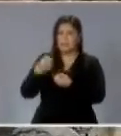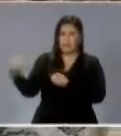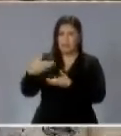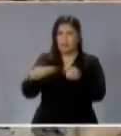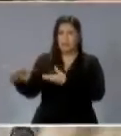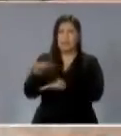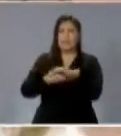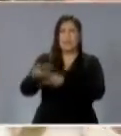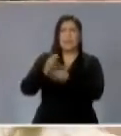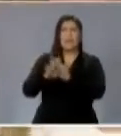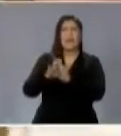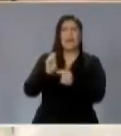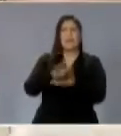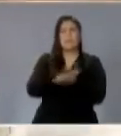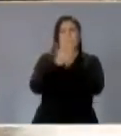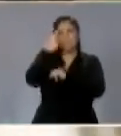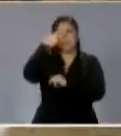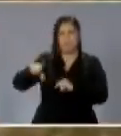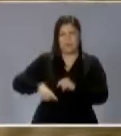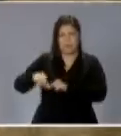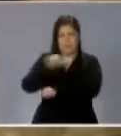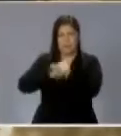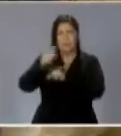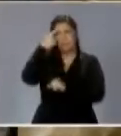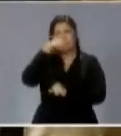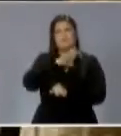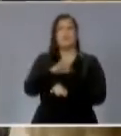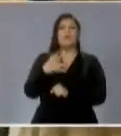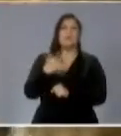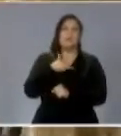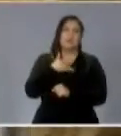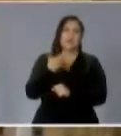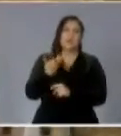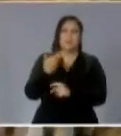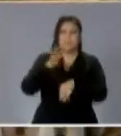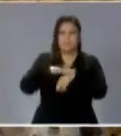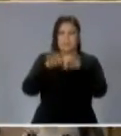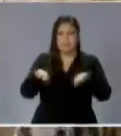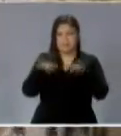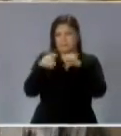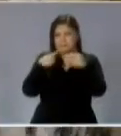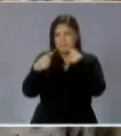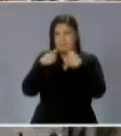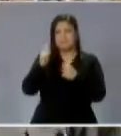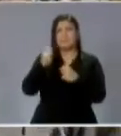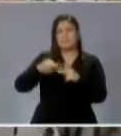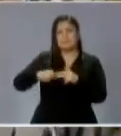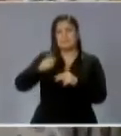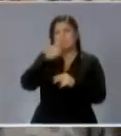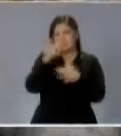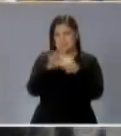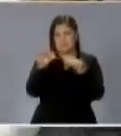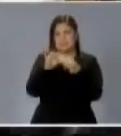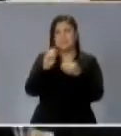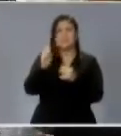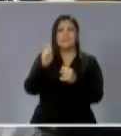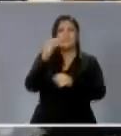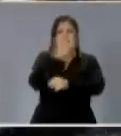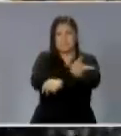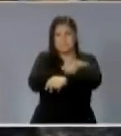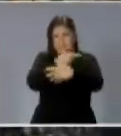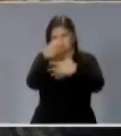similares son la verdadera rendición de cuentas. Y ya en plan de ser rendidor, toco el tema obligado, o más bien ineludible,